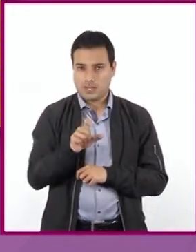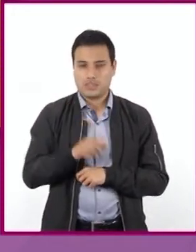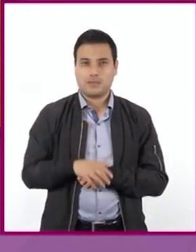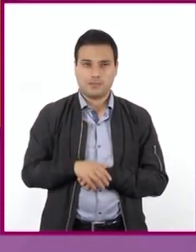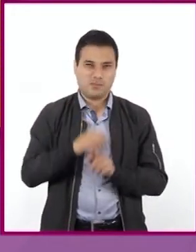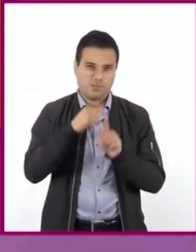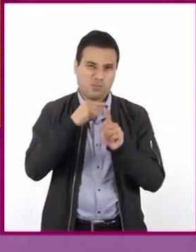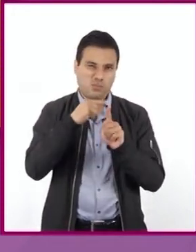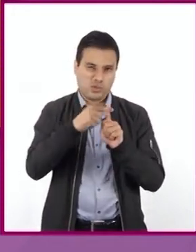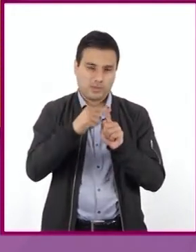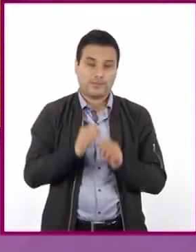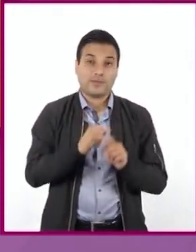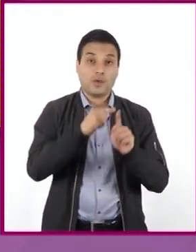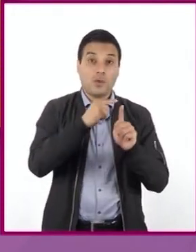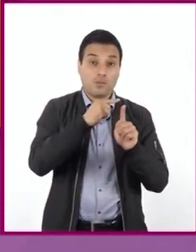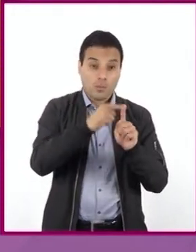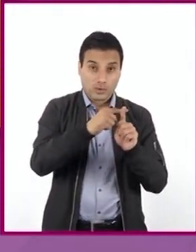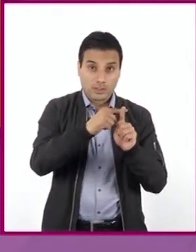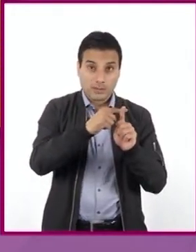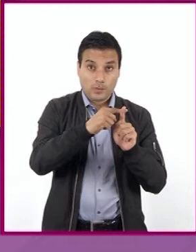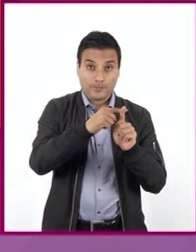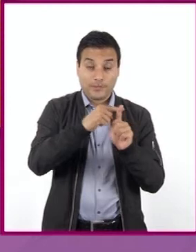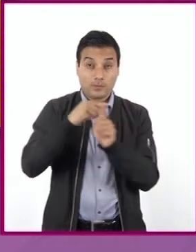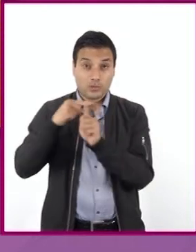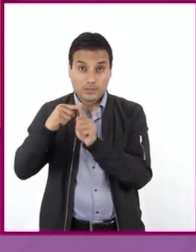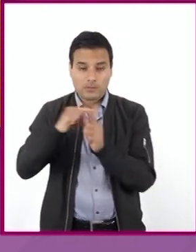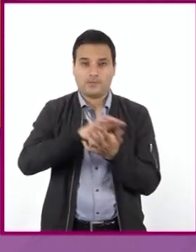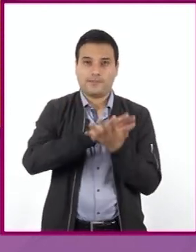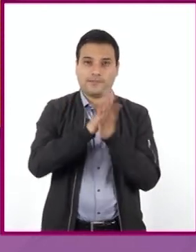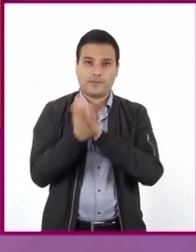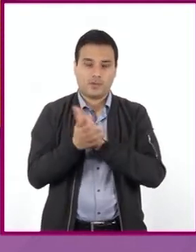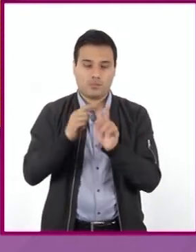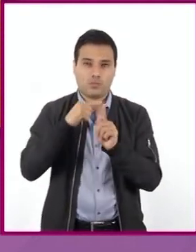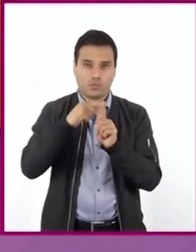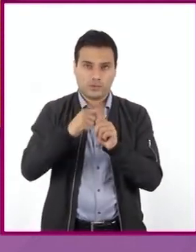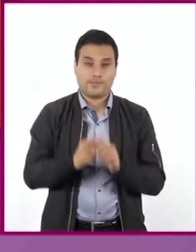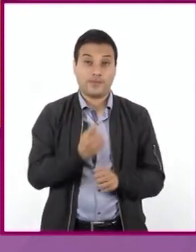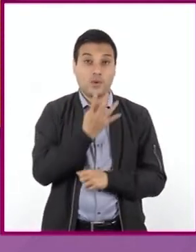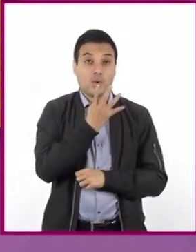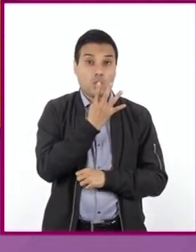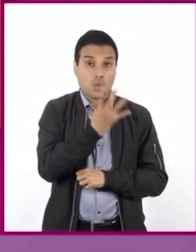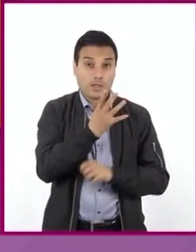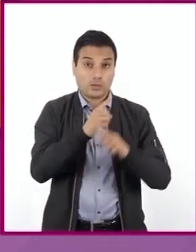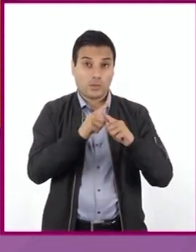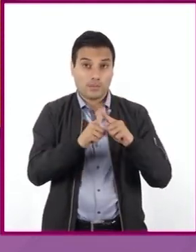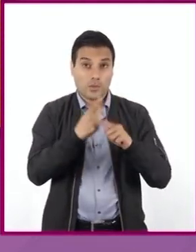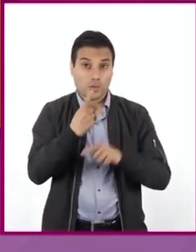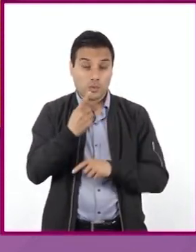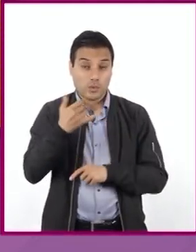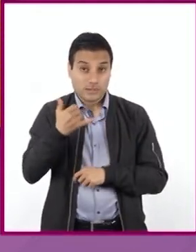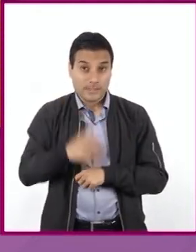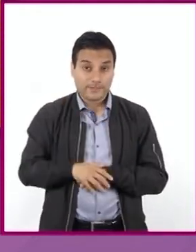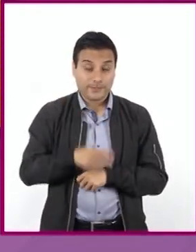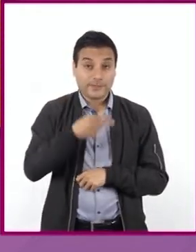Positivo por positivo es positivo. 4 por 1y igual a